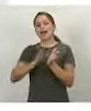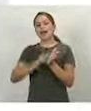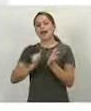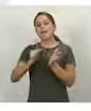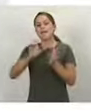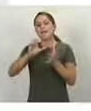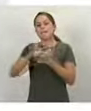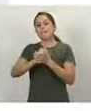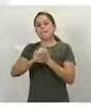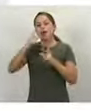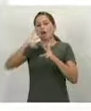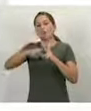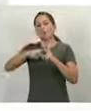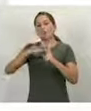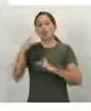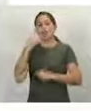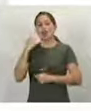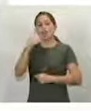de